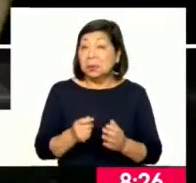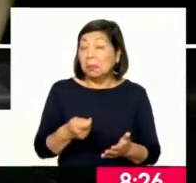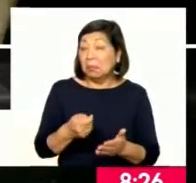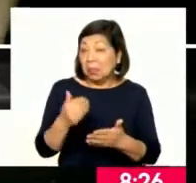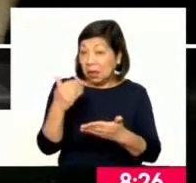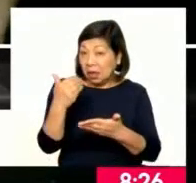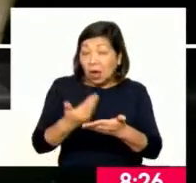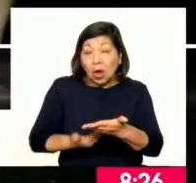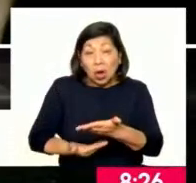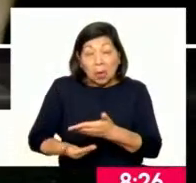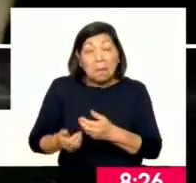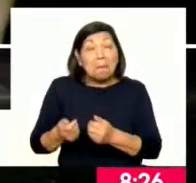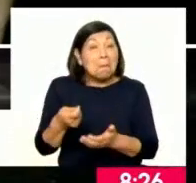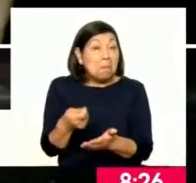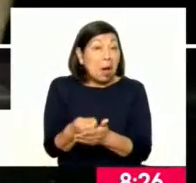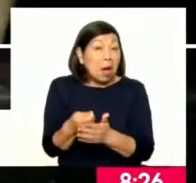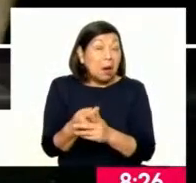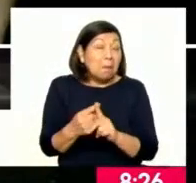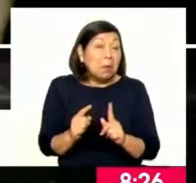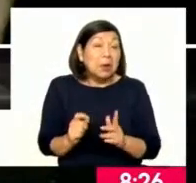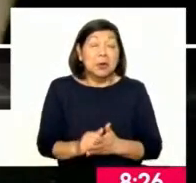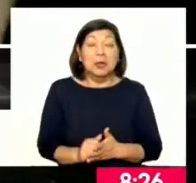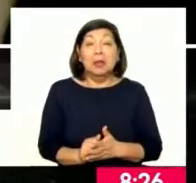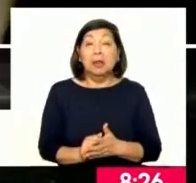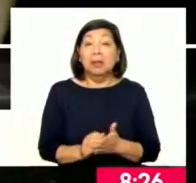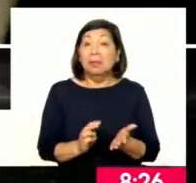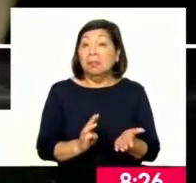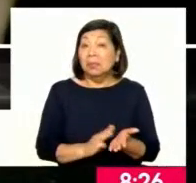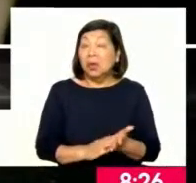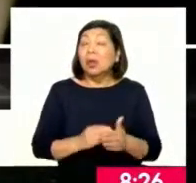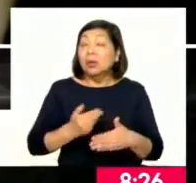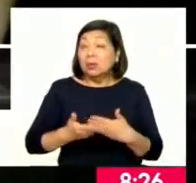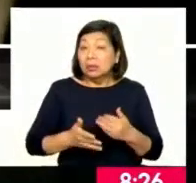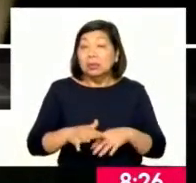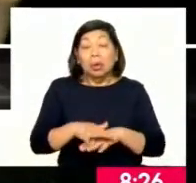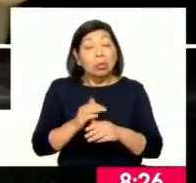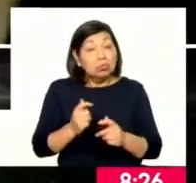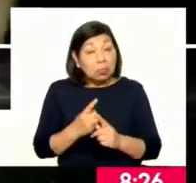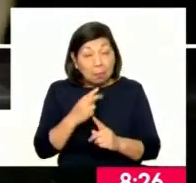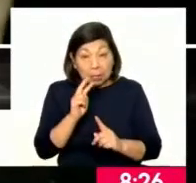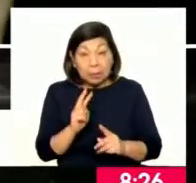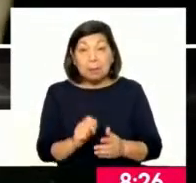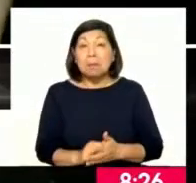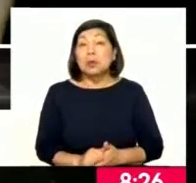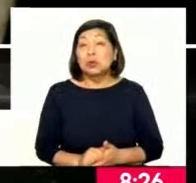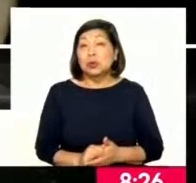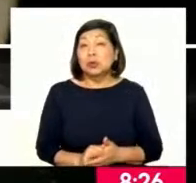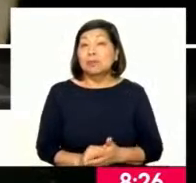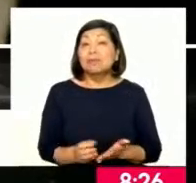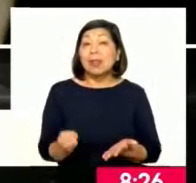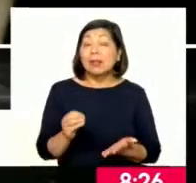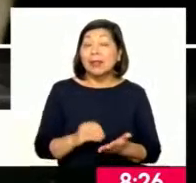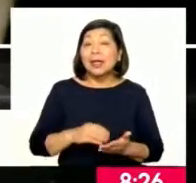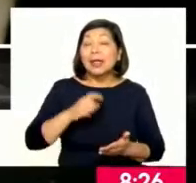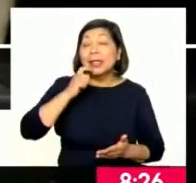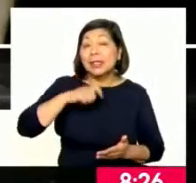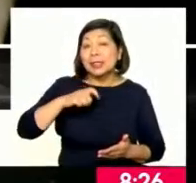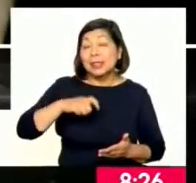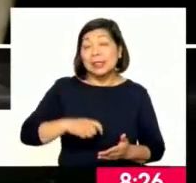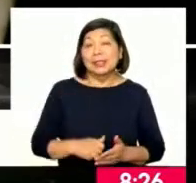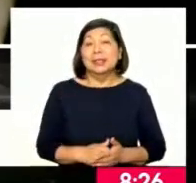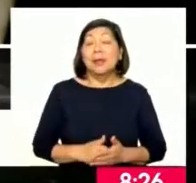de las negociaciones, ¿no? Y desde luego desde la Defensoría del Pueblo continuamos haciendo seguimiento y hemos sostenido además la necesidad de que